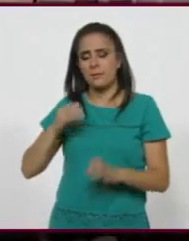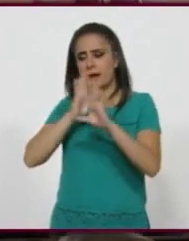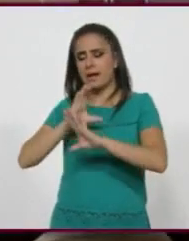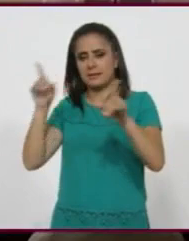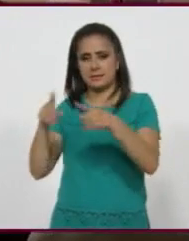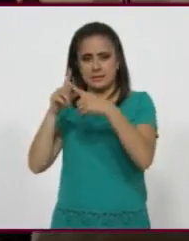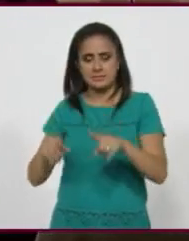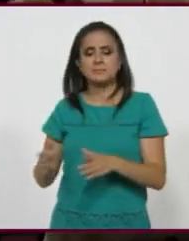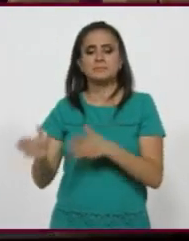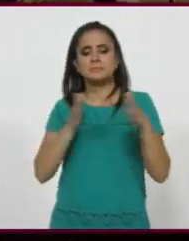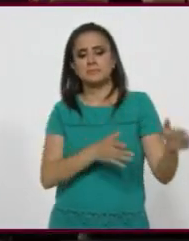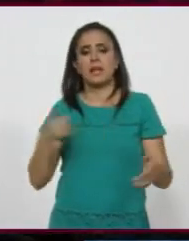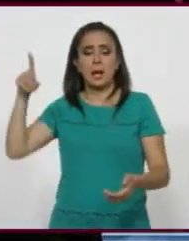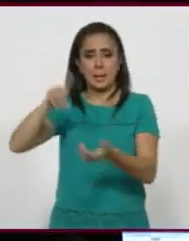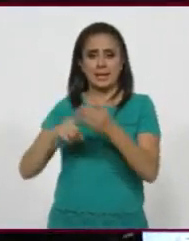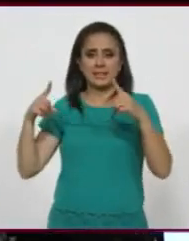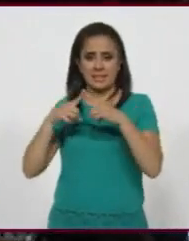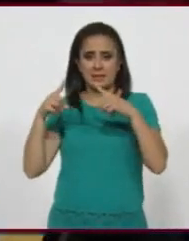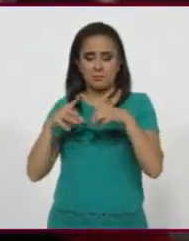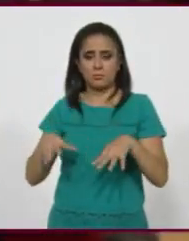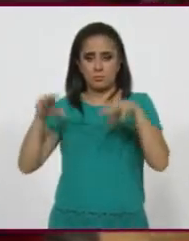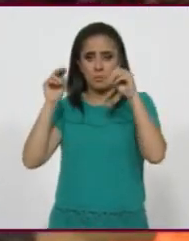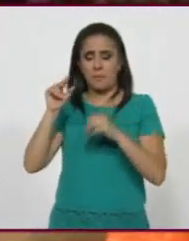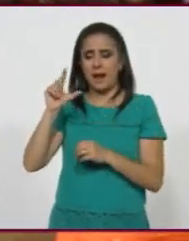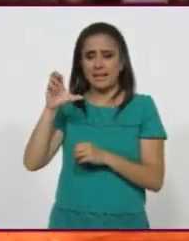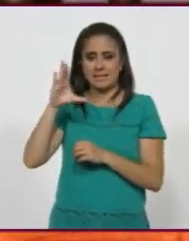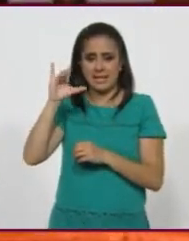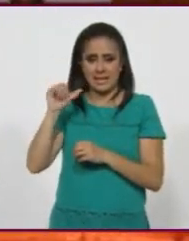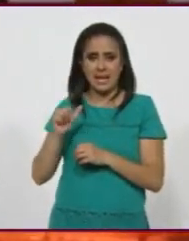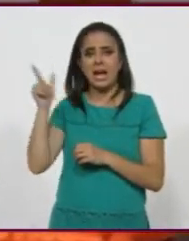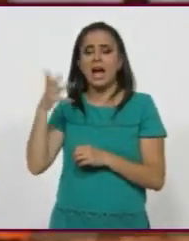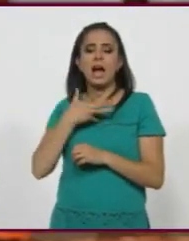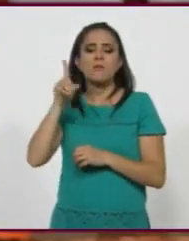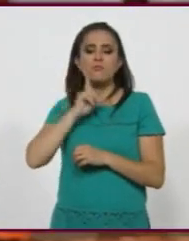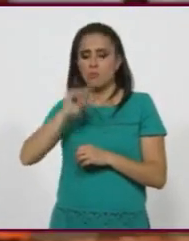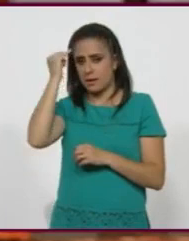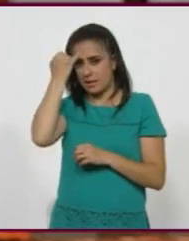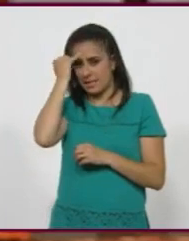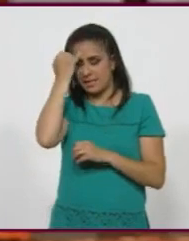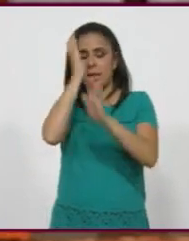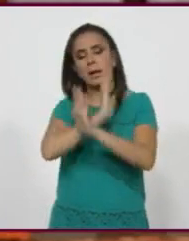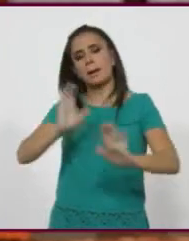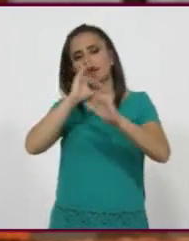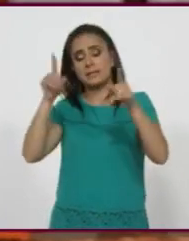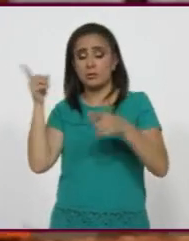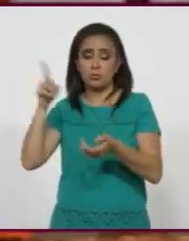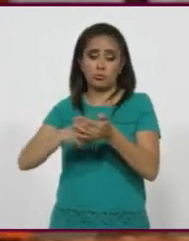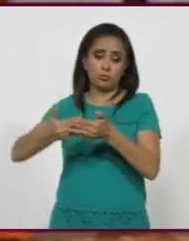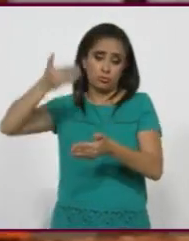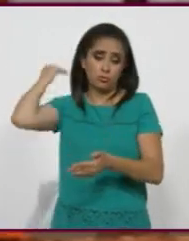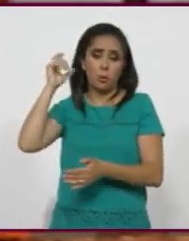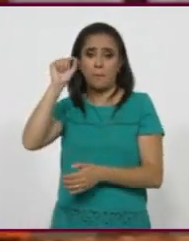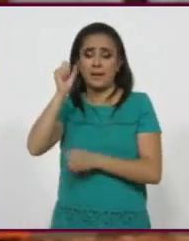las alturas de Guanajuato, al interior del Templo de la Valenciana, Rashmi Agarwal, cantante que desde hace 20 años